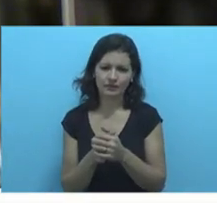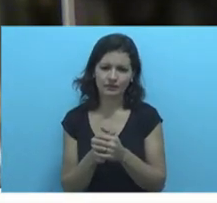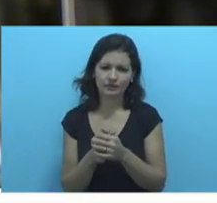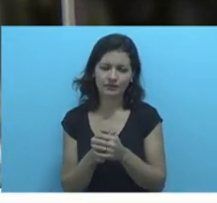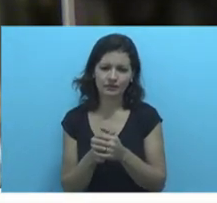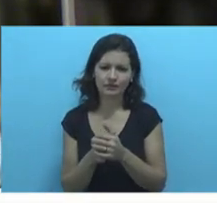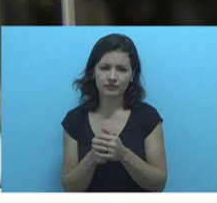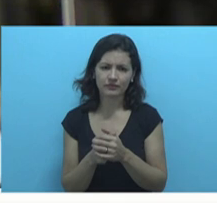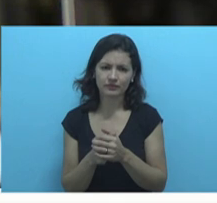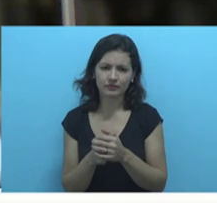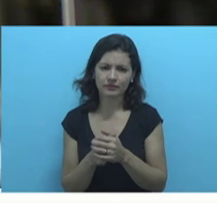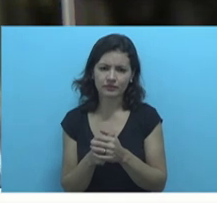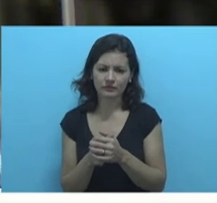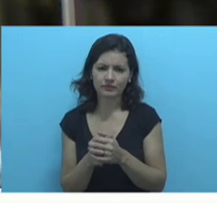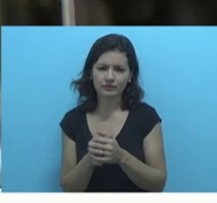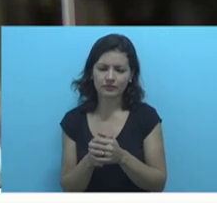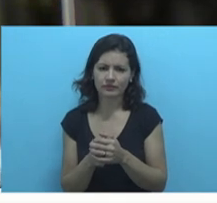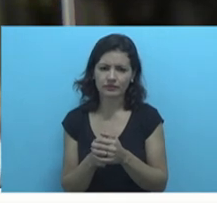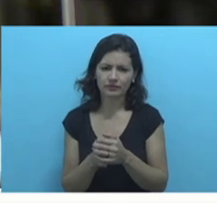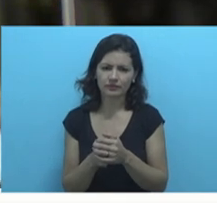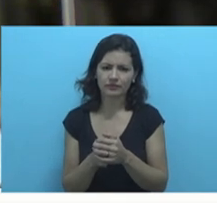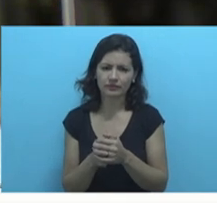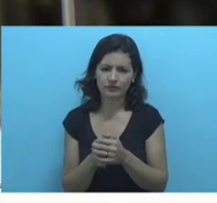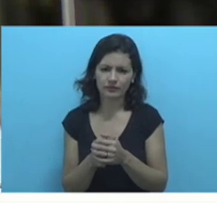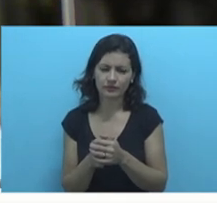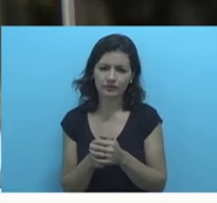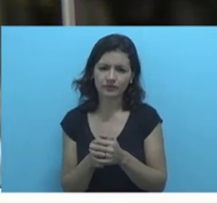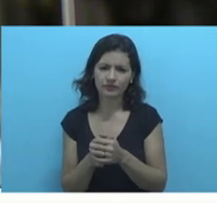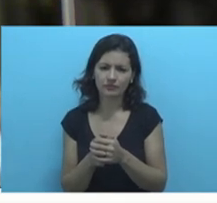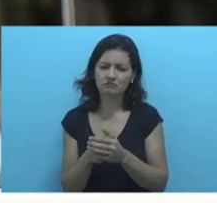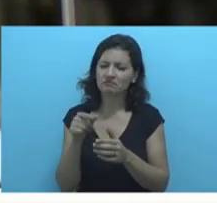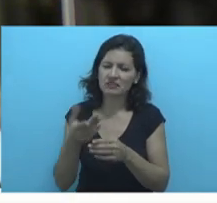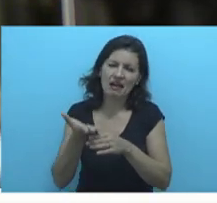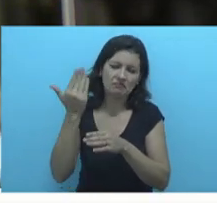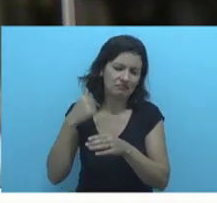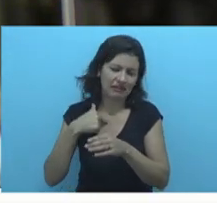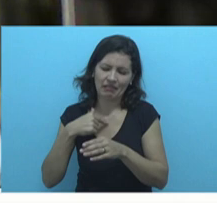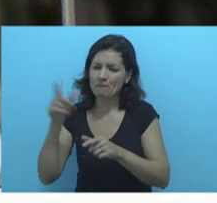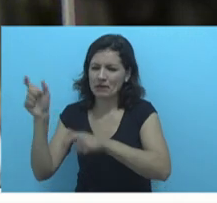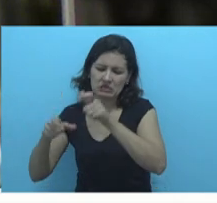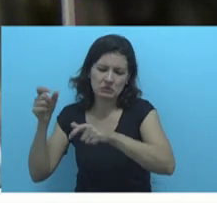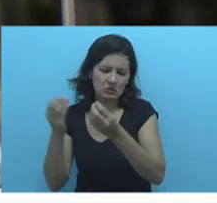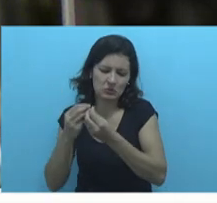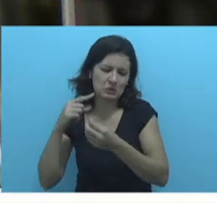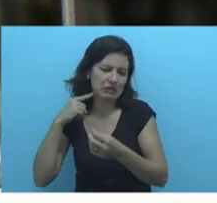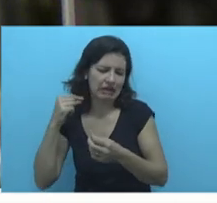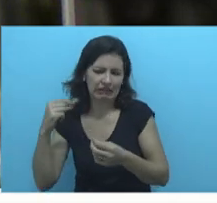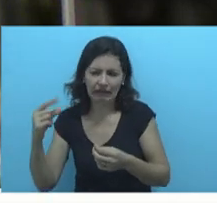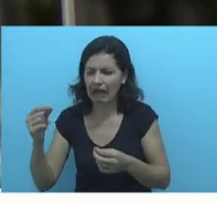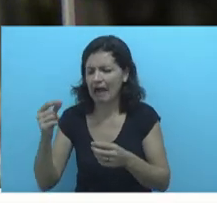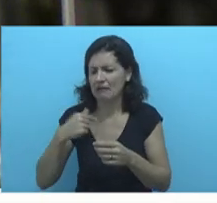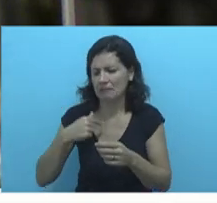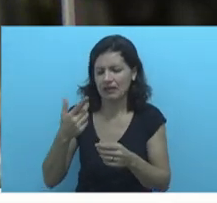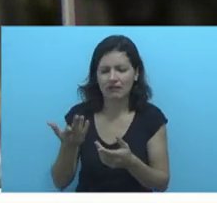en este mundo de la política sin críticas, sin chicanas, sin ninguneo, y él siendo el gobernador de la provincia de